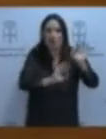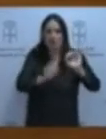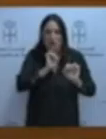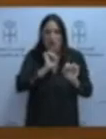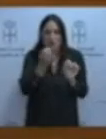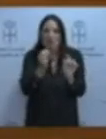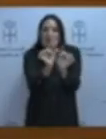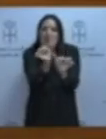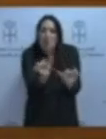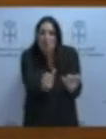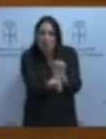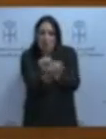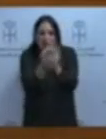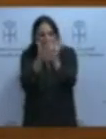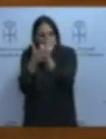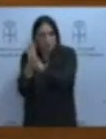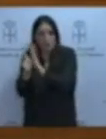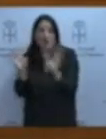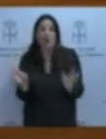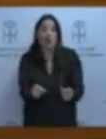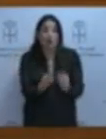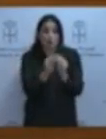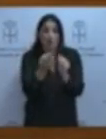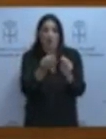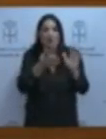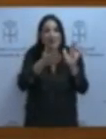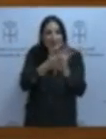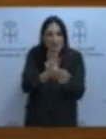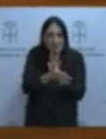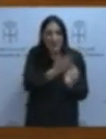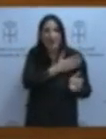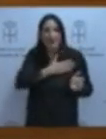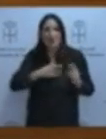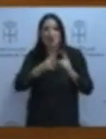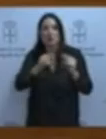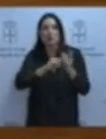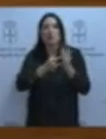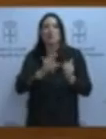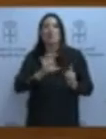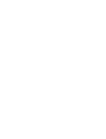productivo. En resumen, hablemos de qué proyecto de país queremos para Asturias.